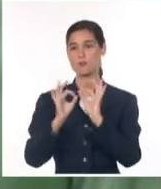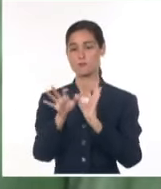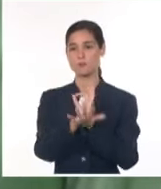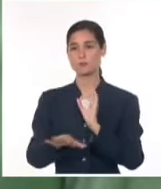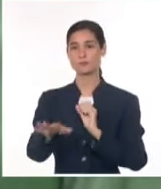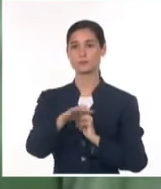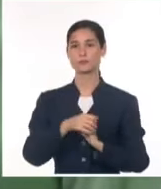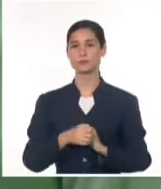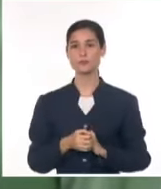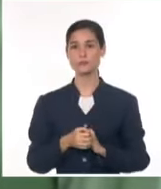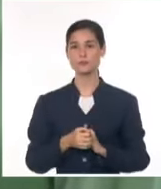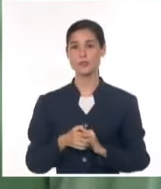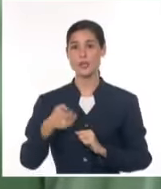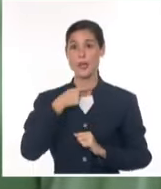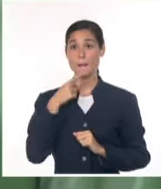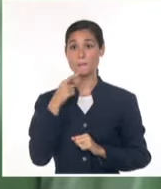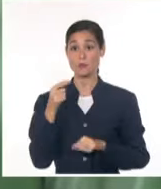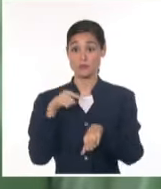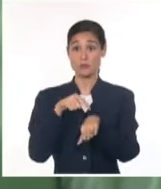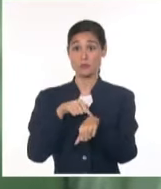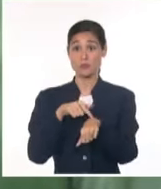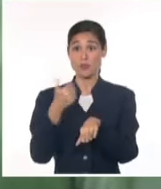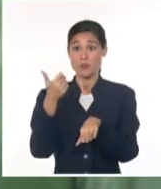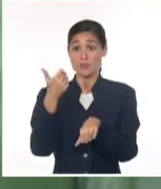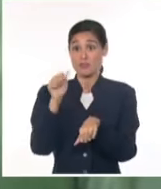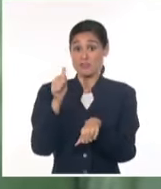inmediata. Llegaron en menos de 10 minutos